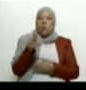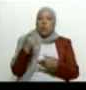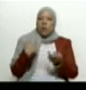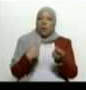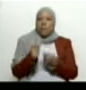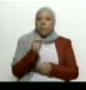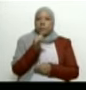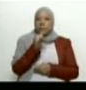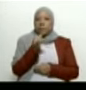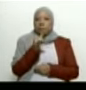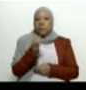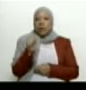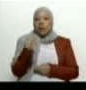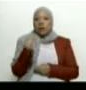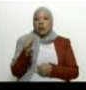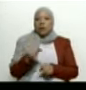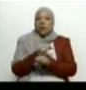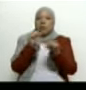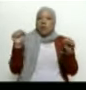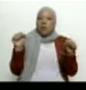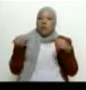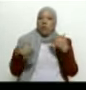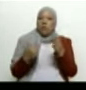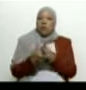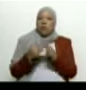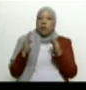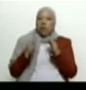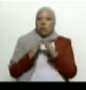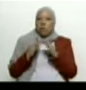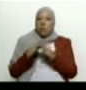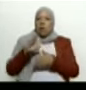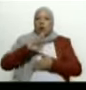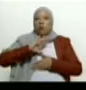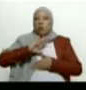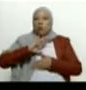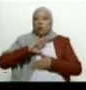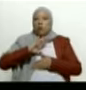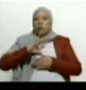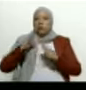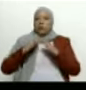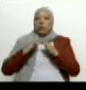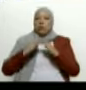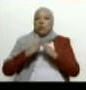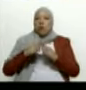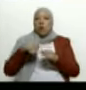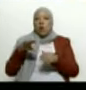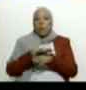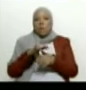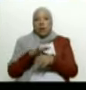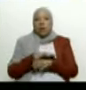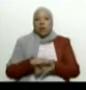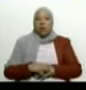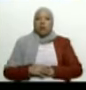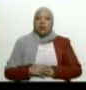partir de las 10 de la mañana en la Casa de Nuestra América, José Martí, los miércoles.